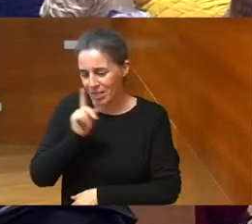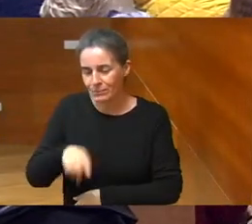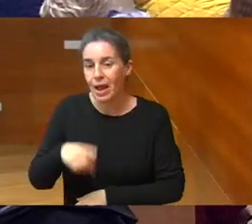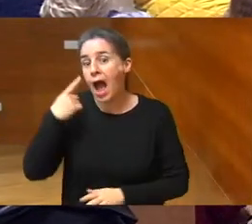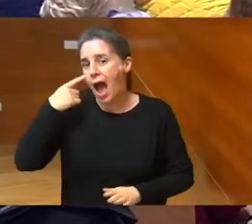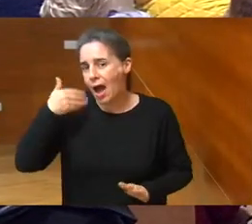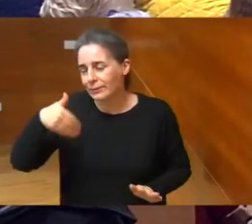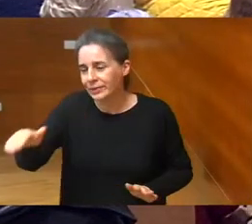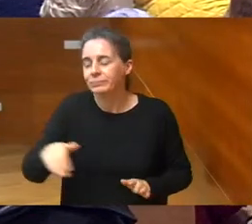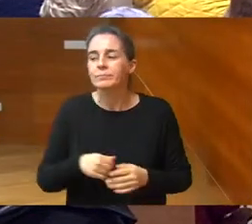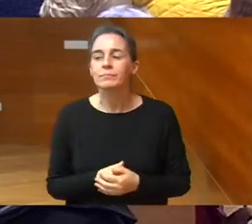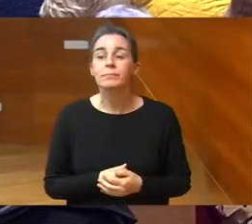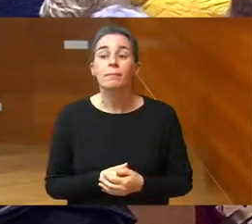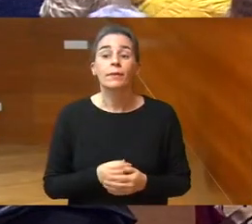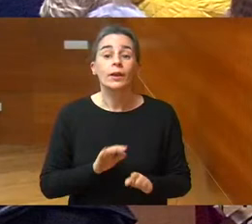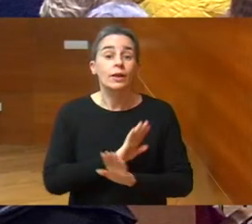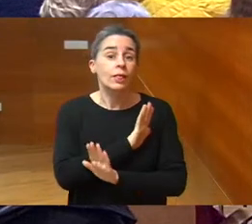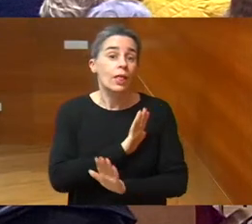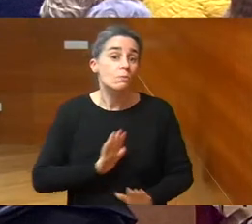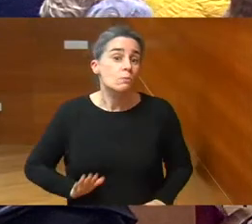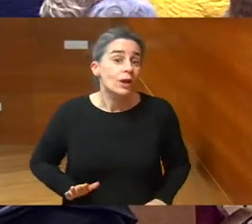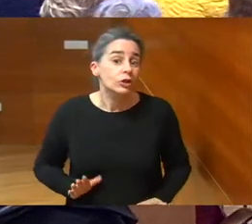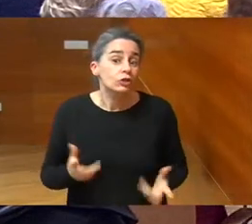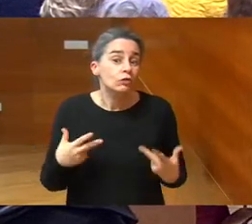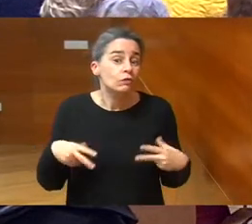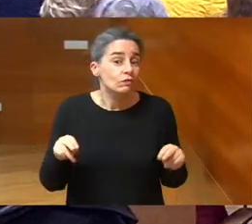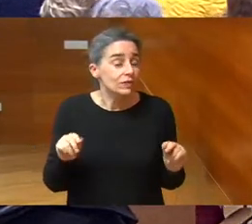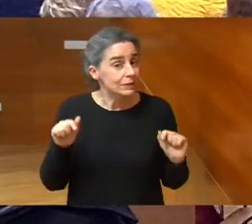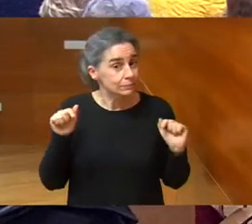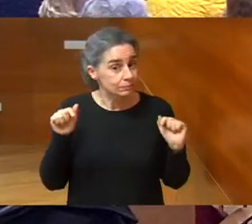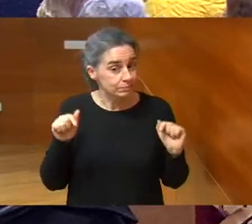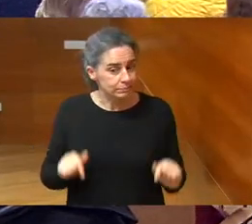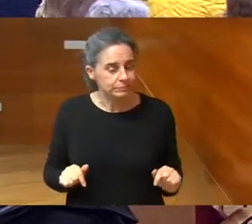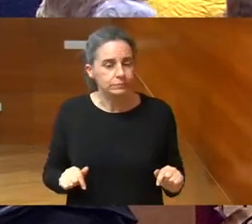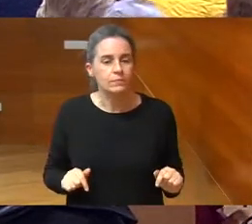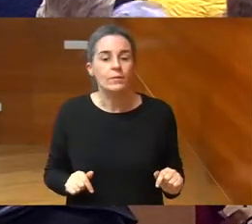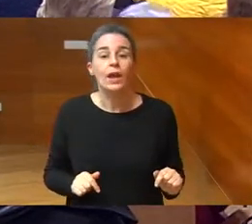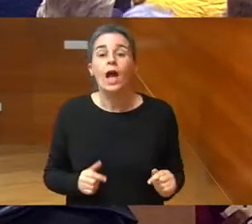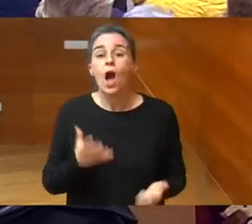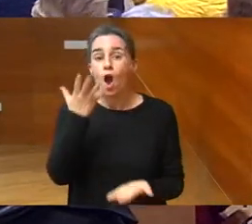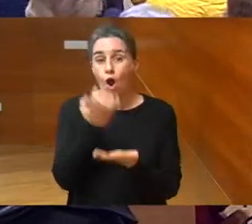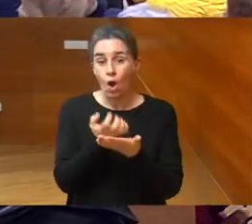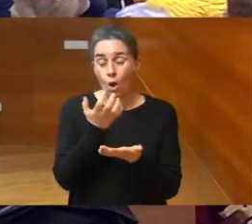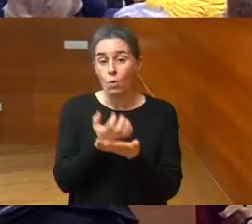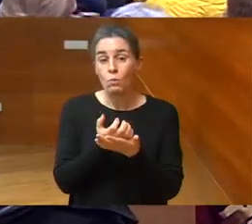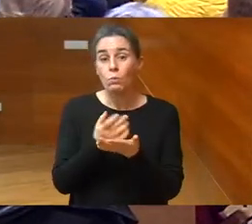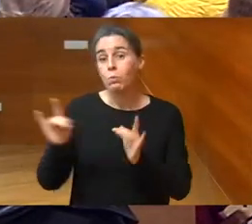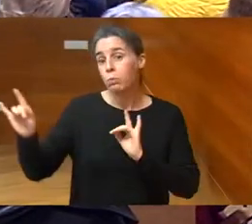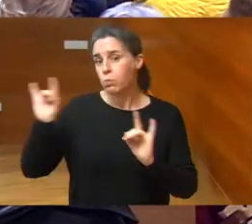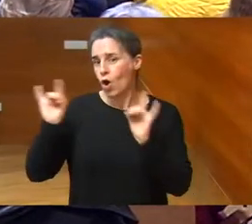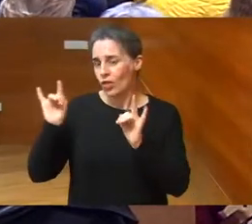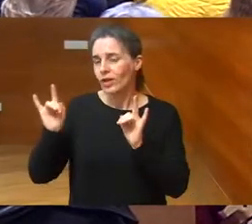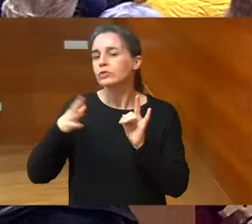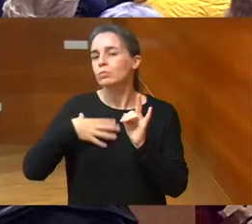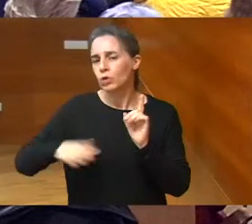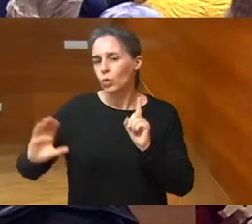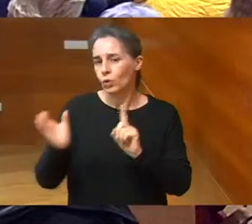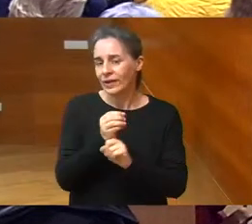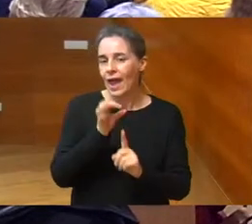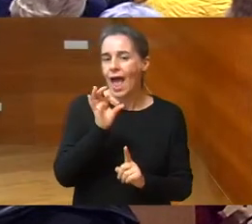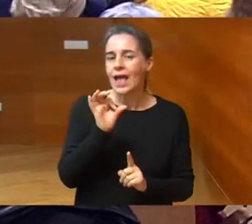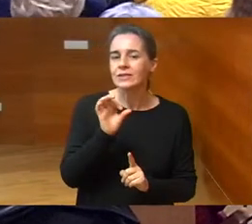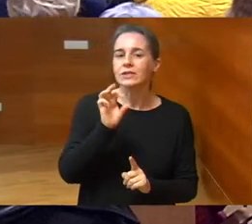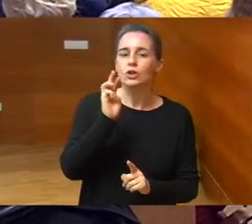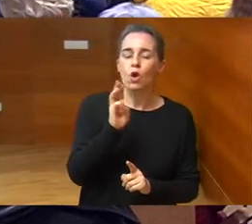queda anosa homenaje en este faladro no podcast que repito puede encontrar en Spotify en